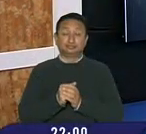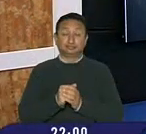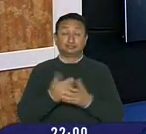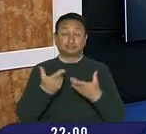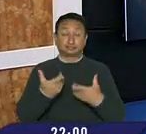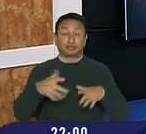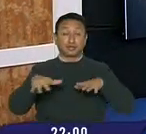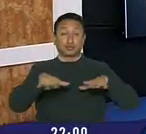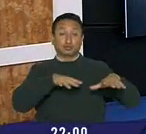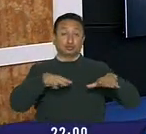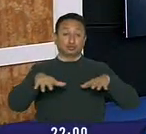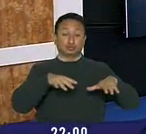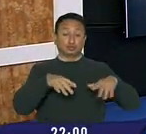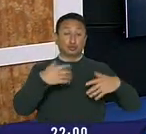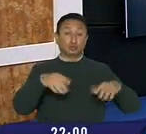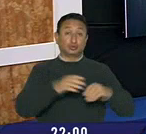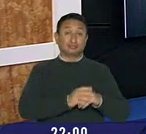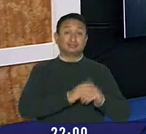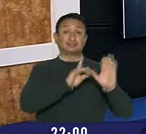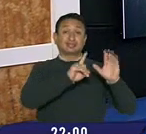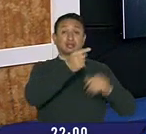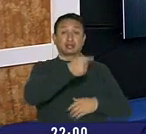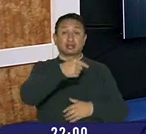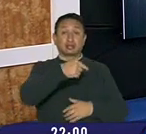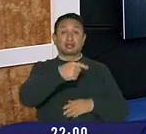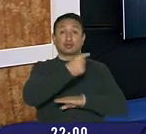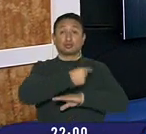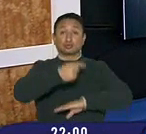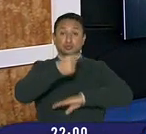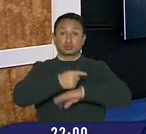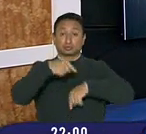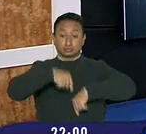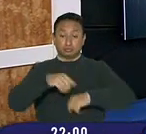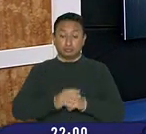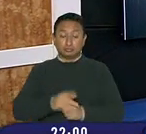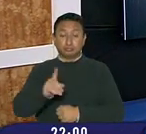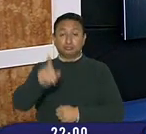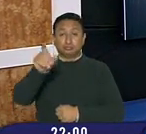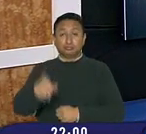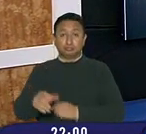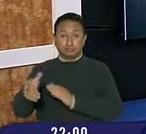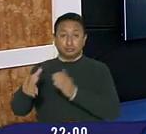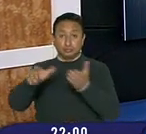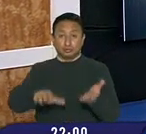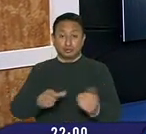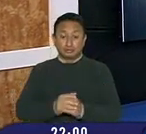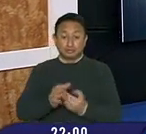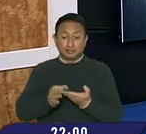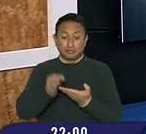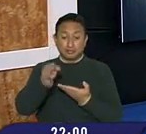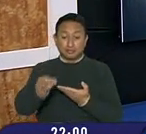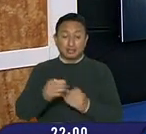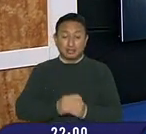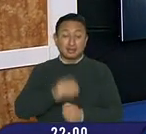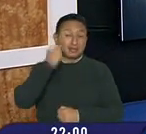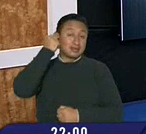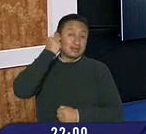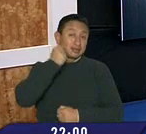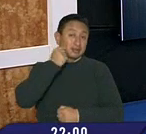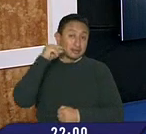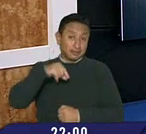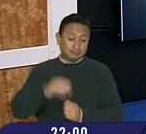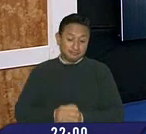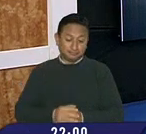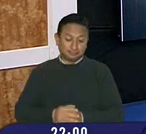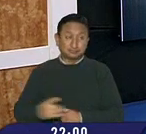Un sismo de 6 grados se registró en la provincia del Guayas, causando la muerte de una persona en el cantón Simón Bolívar, además